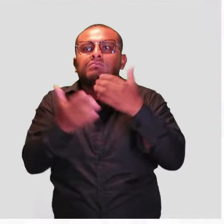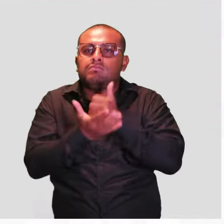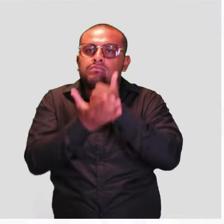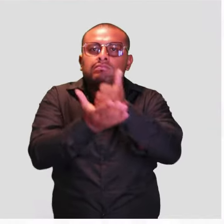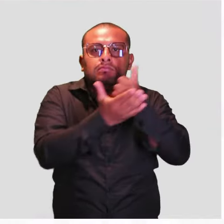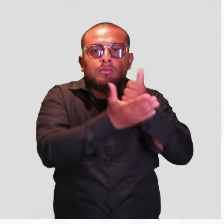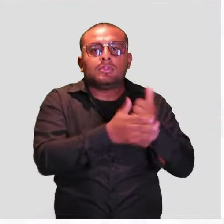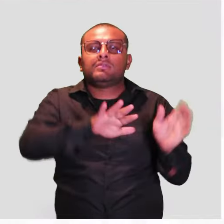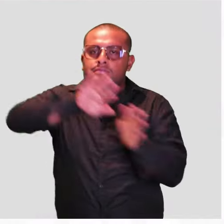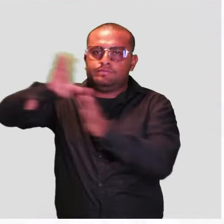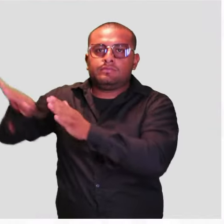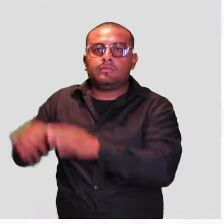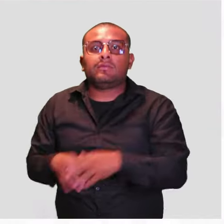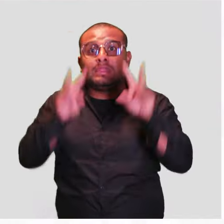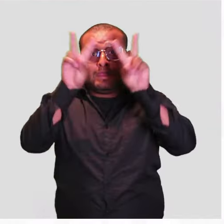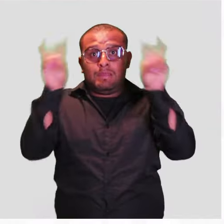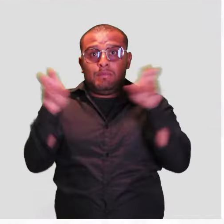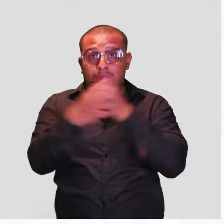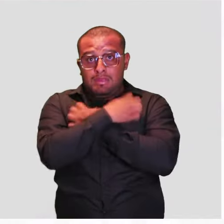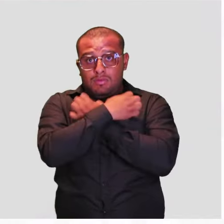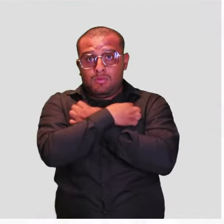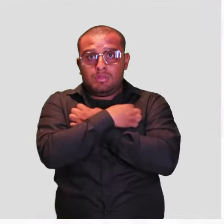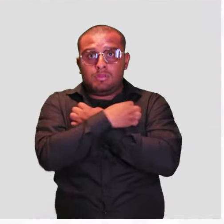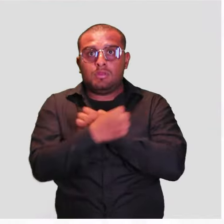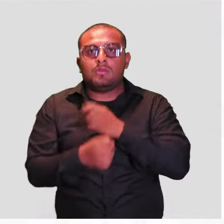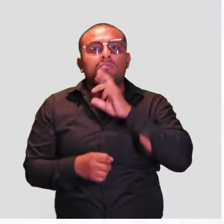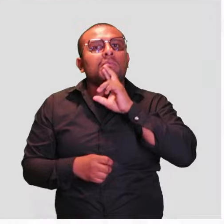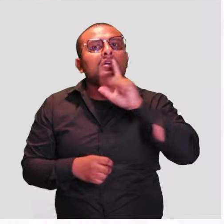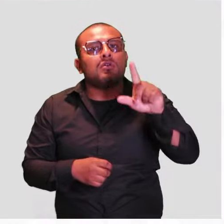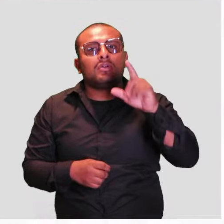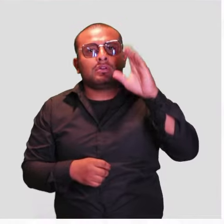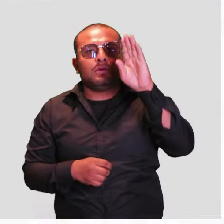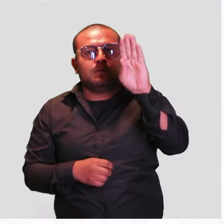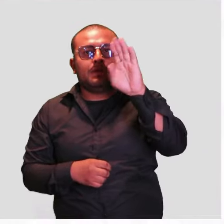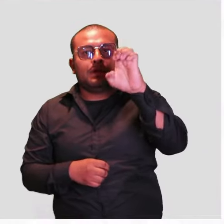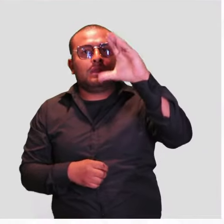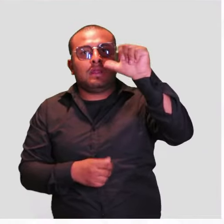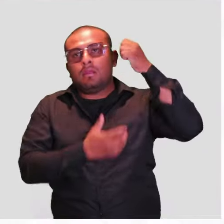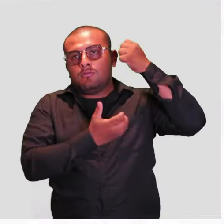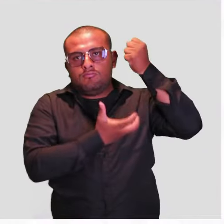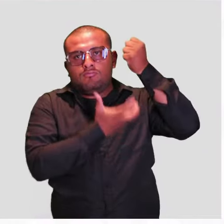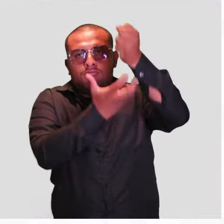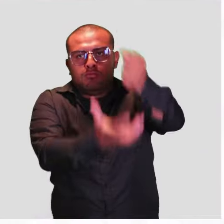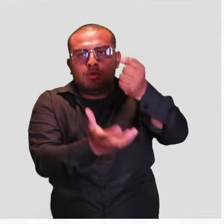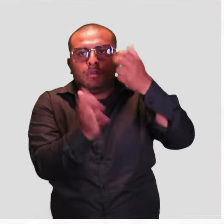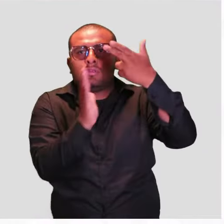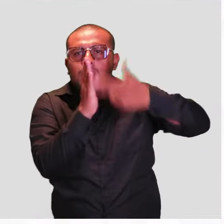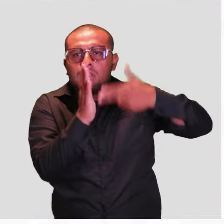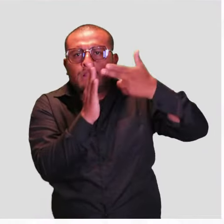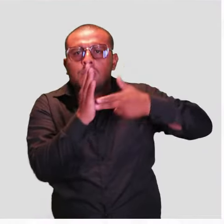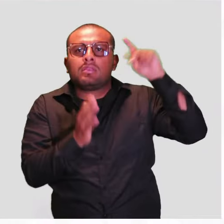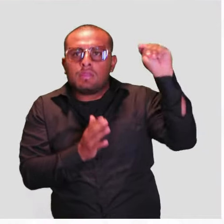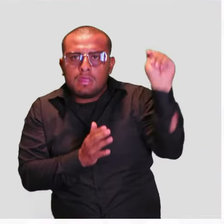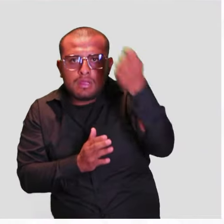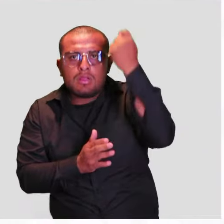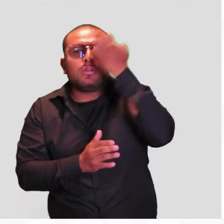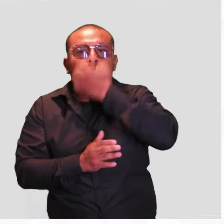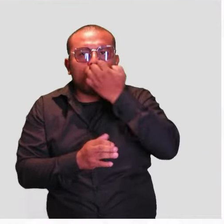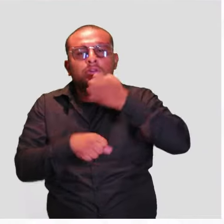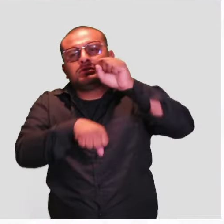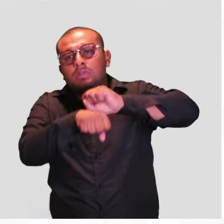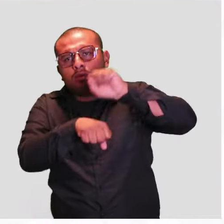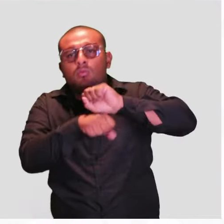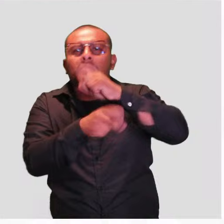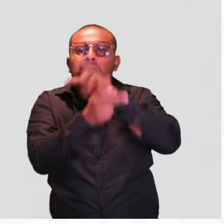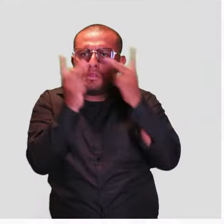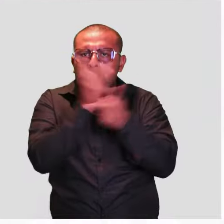educación, vamos a otorgar mejores becas y herramientas tecnológicas a los estudiantes de secundaria y preparatoria. Vamos a